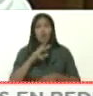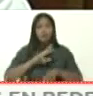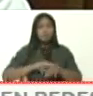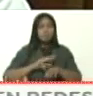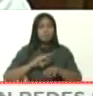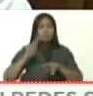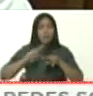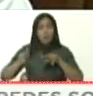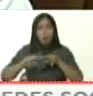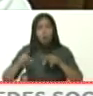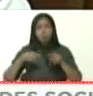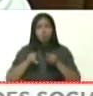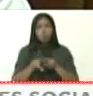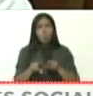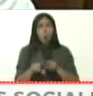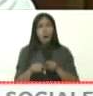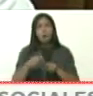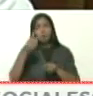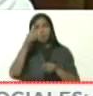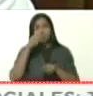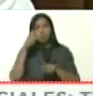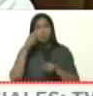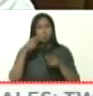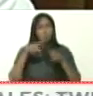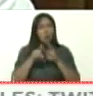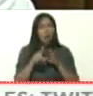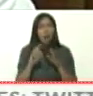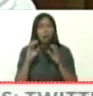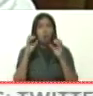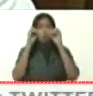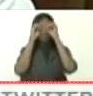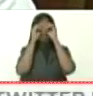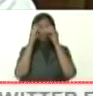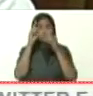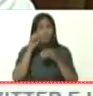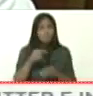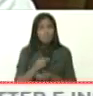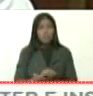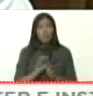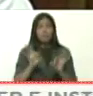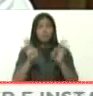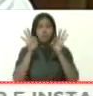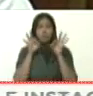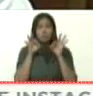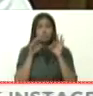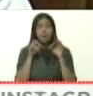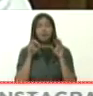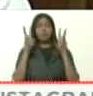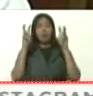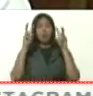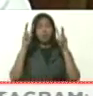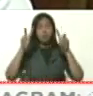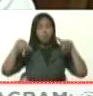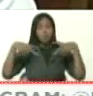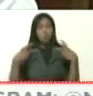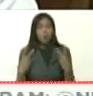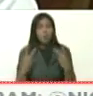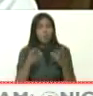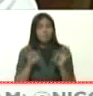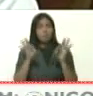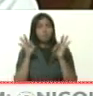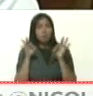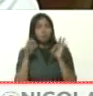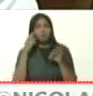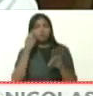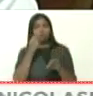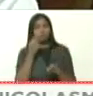cirugía plástica ocular y glaucoma. Son 6 subespecialidades, además de las nuevas especialidades en oftalmología, para